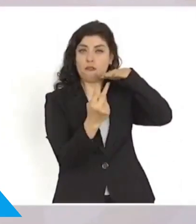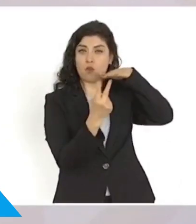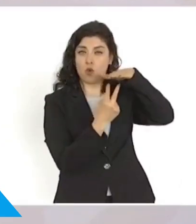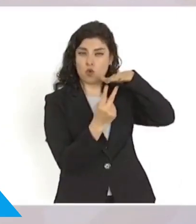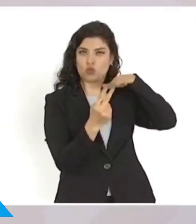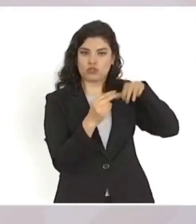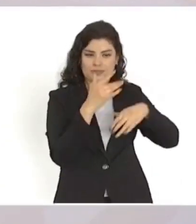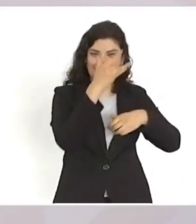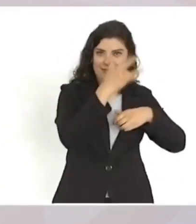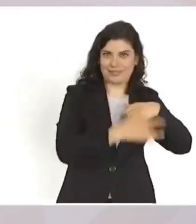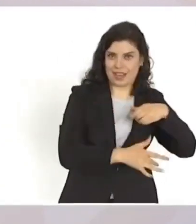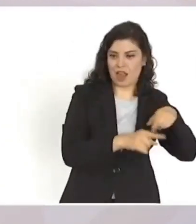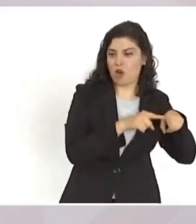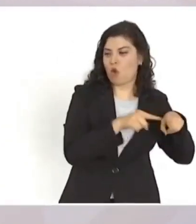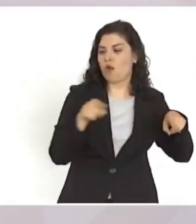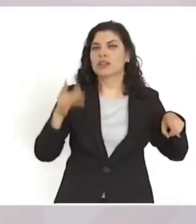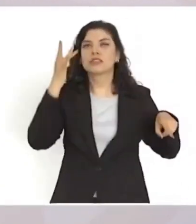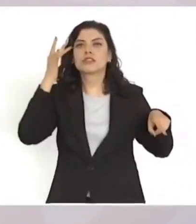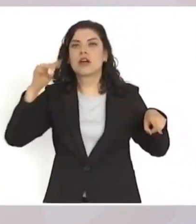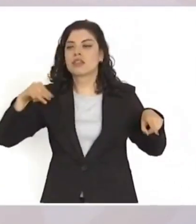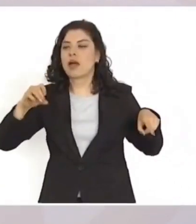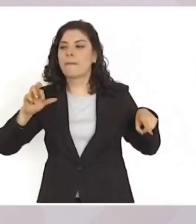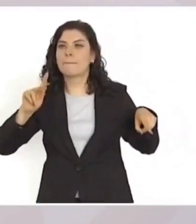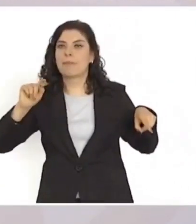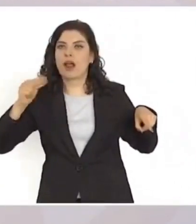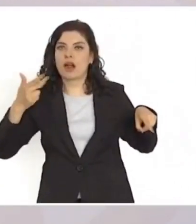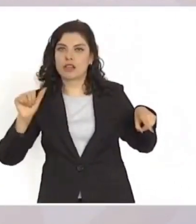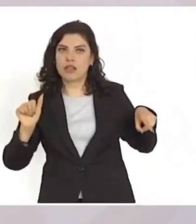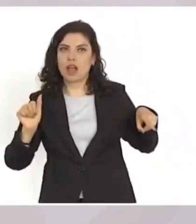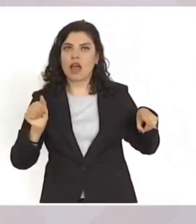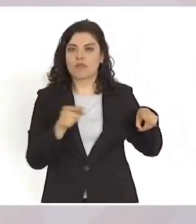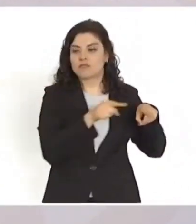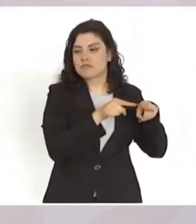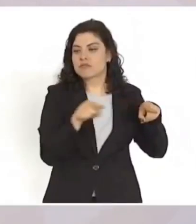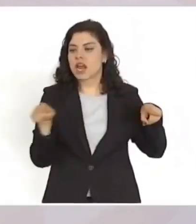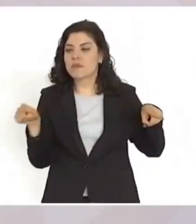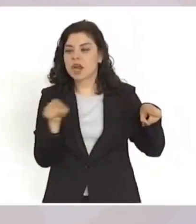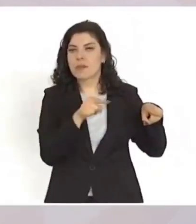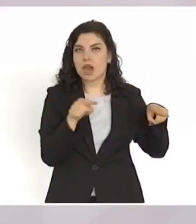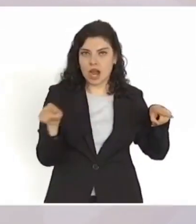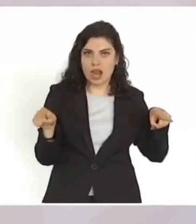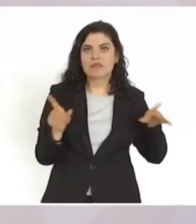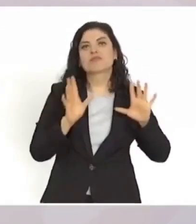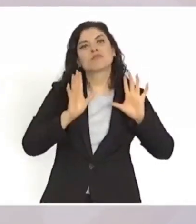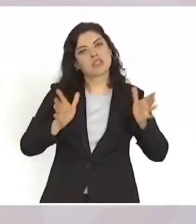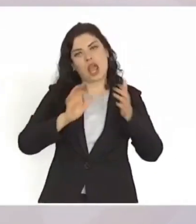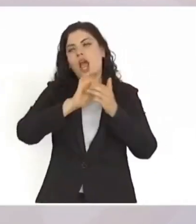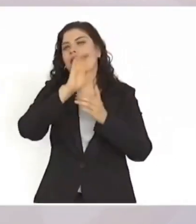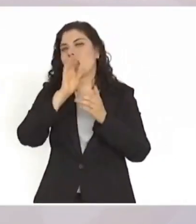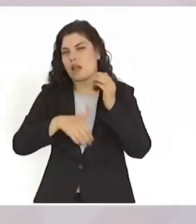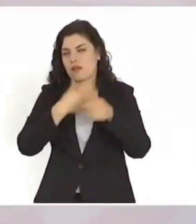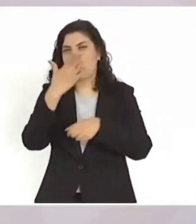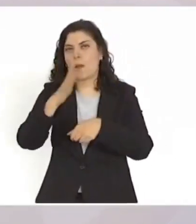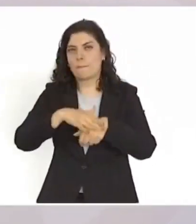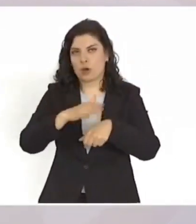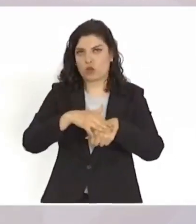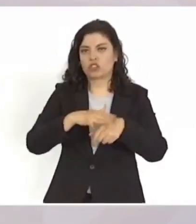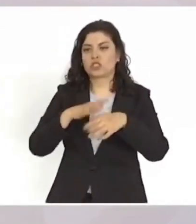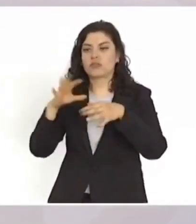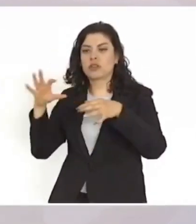Santa Marta, y que ahí se va a comunicar con el metro y va a ser todo un